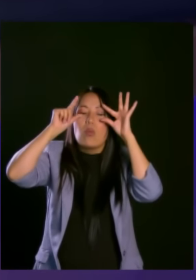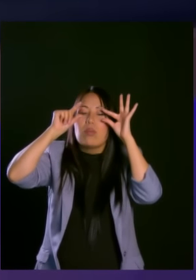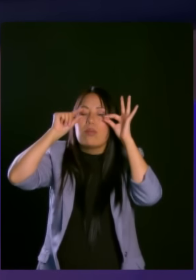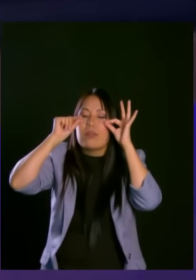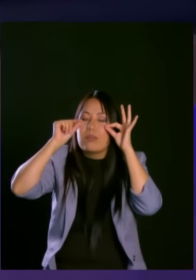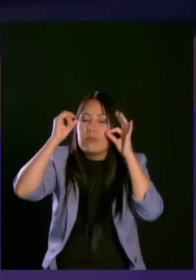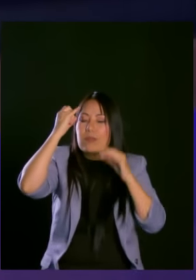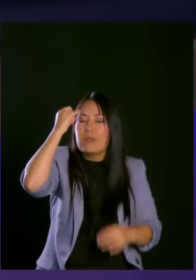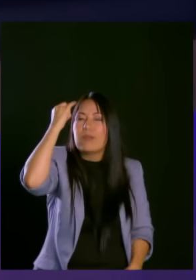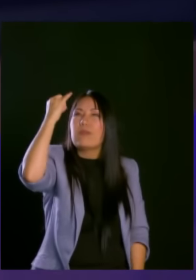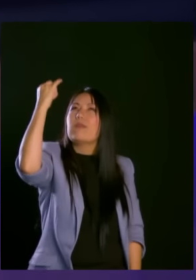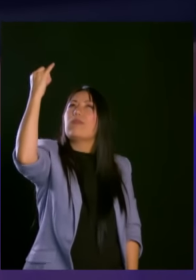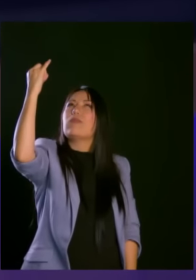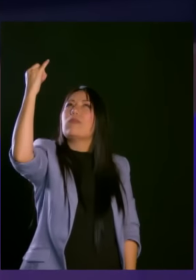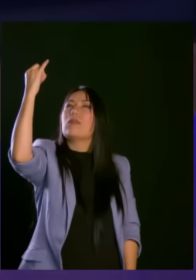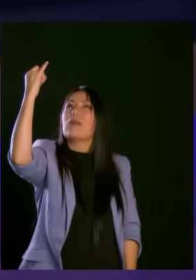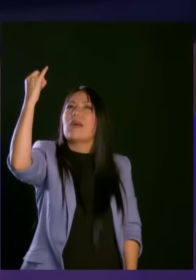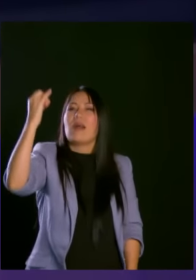a la suerte